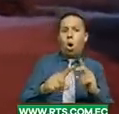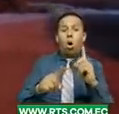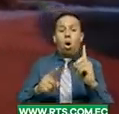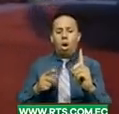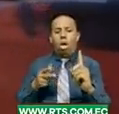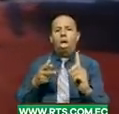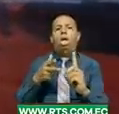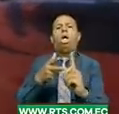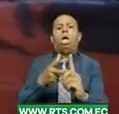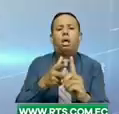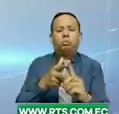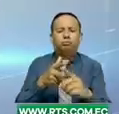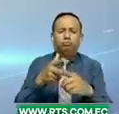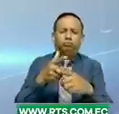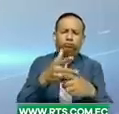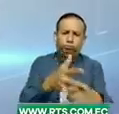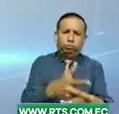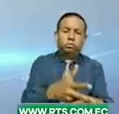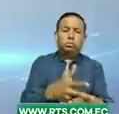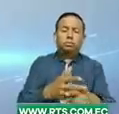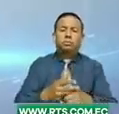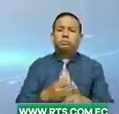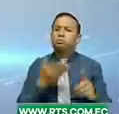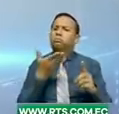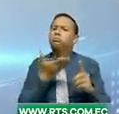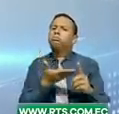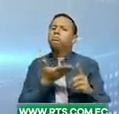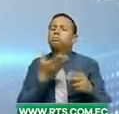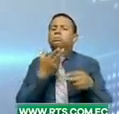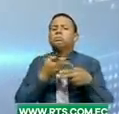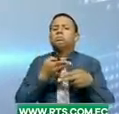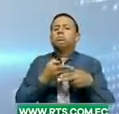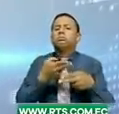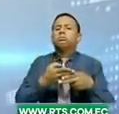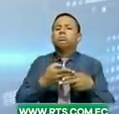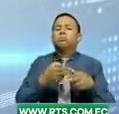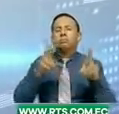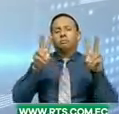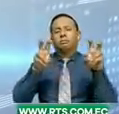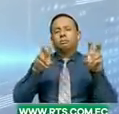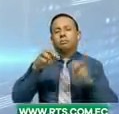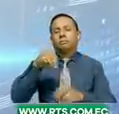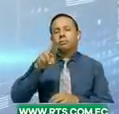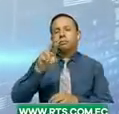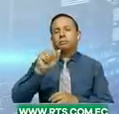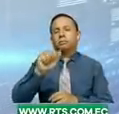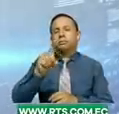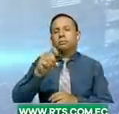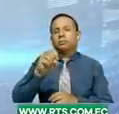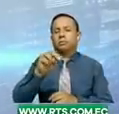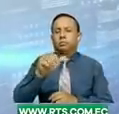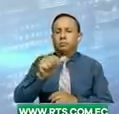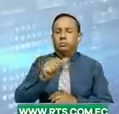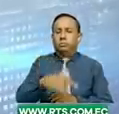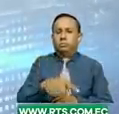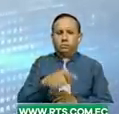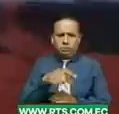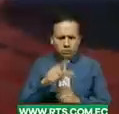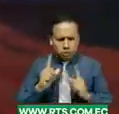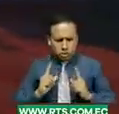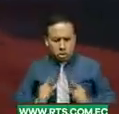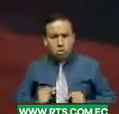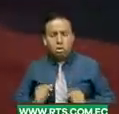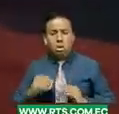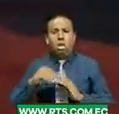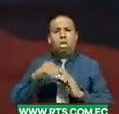otro lo arrastra. El herido es conocido en el sector como Maradona y su estado de salud es grave. Y